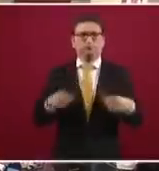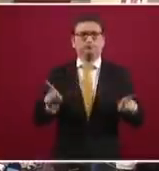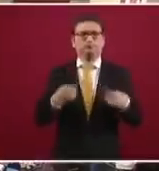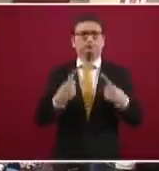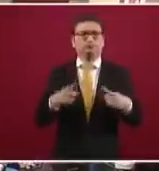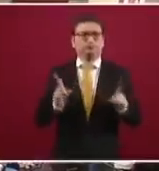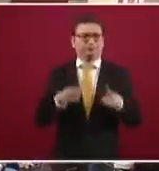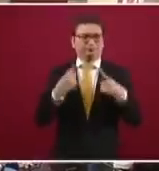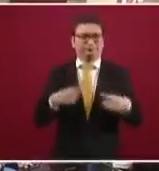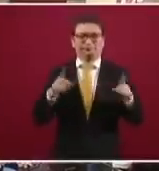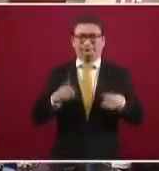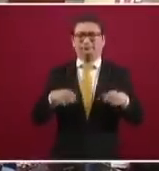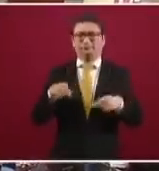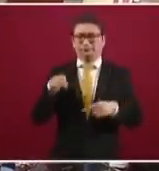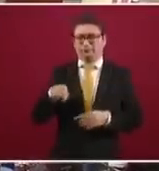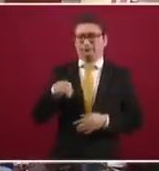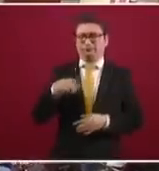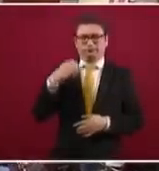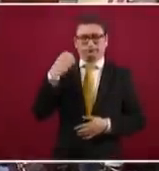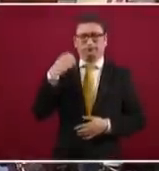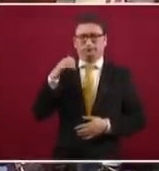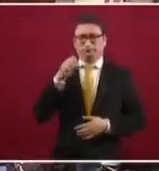de lo mejor que tiene